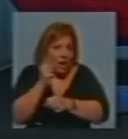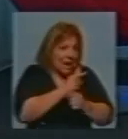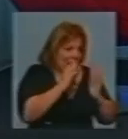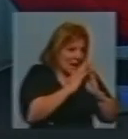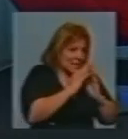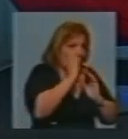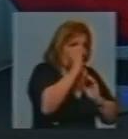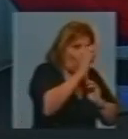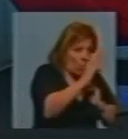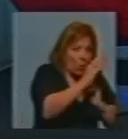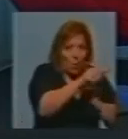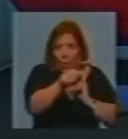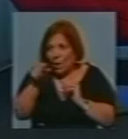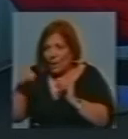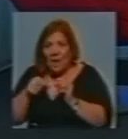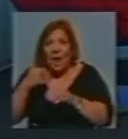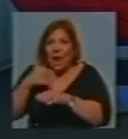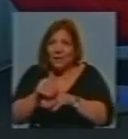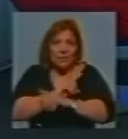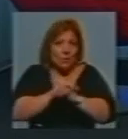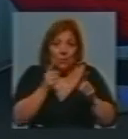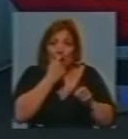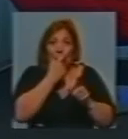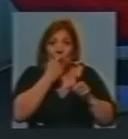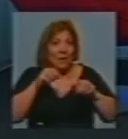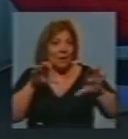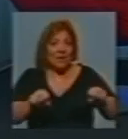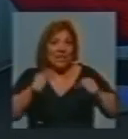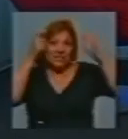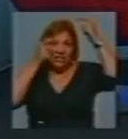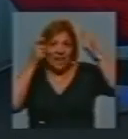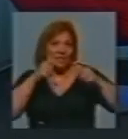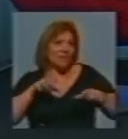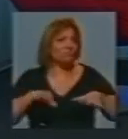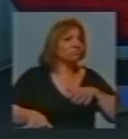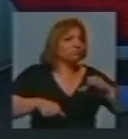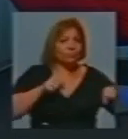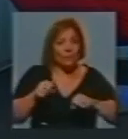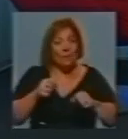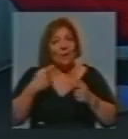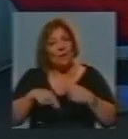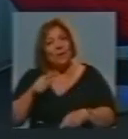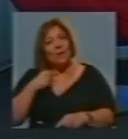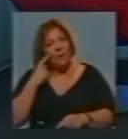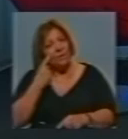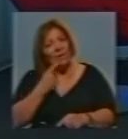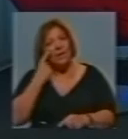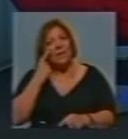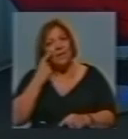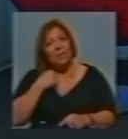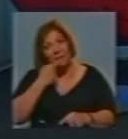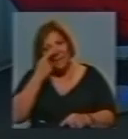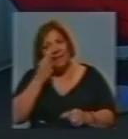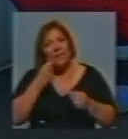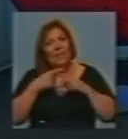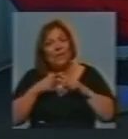club, y por tanto no podemos salir a la calle porque ahora está tomada por los chavistas, ¿verdad? Lo que a mí me interesaba también discutir contigo un poquito es qué